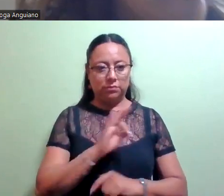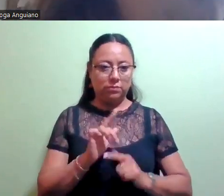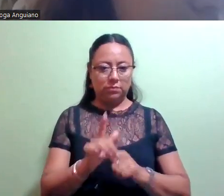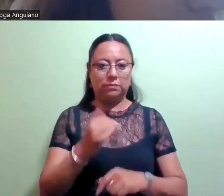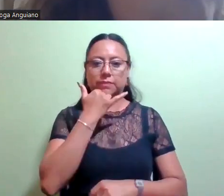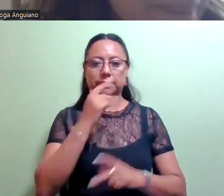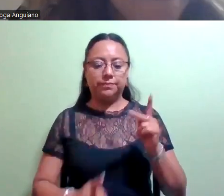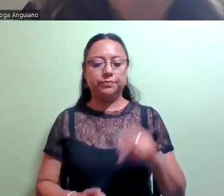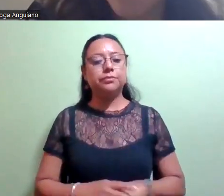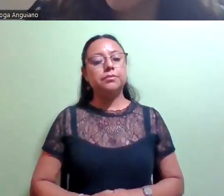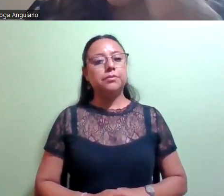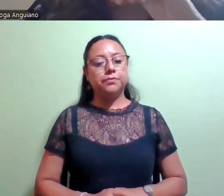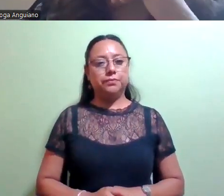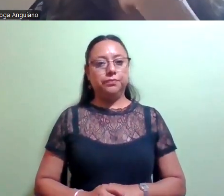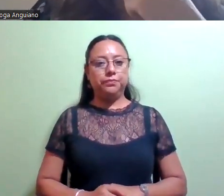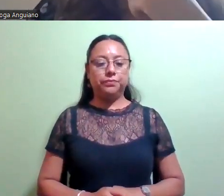gracias.